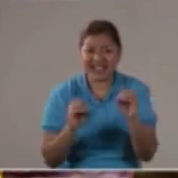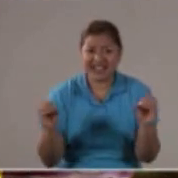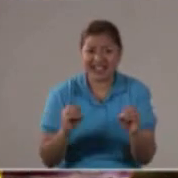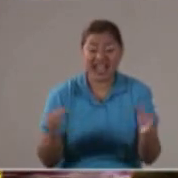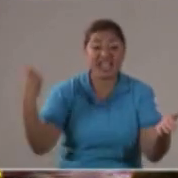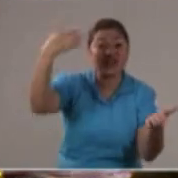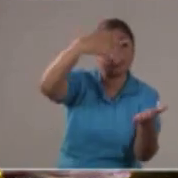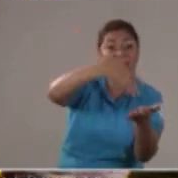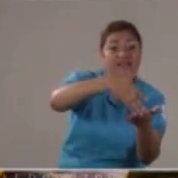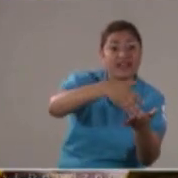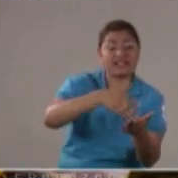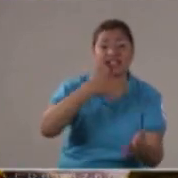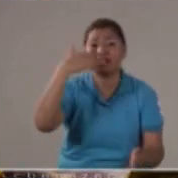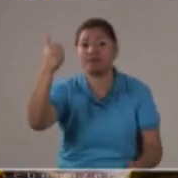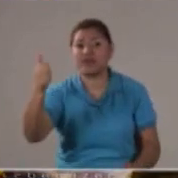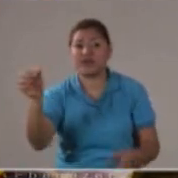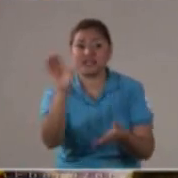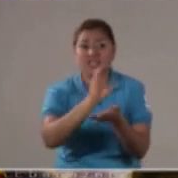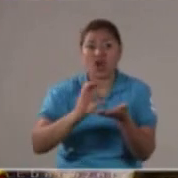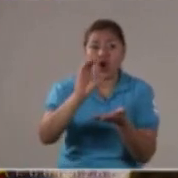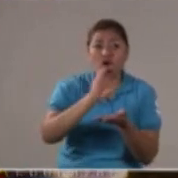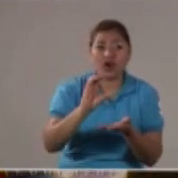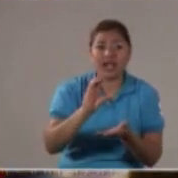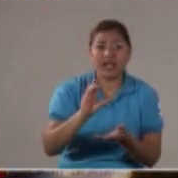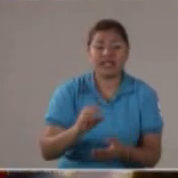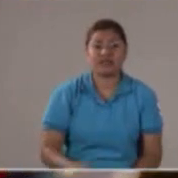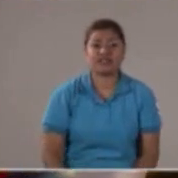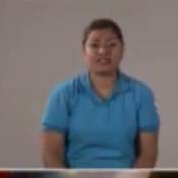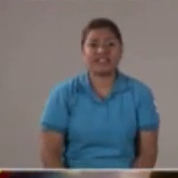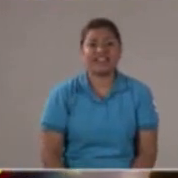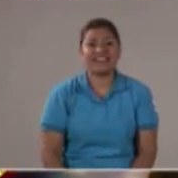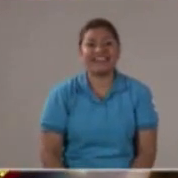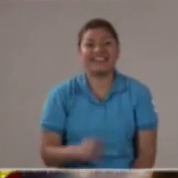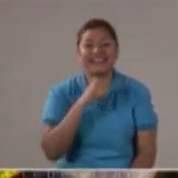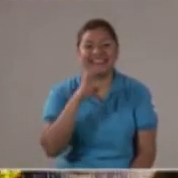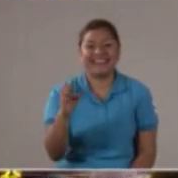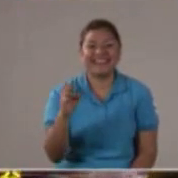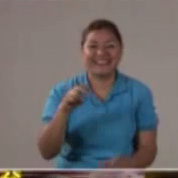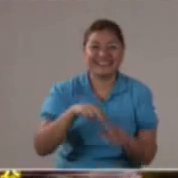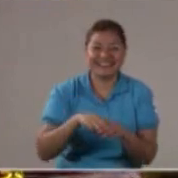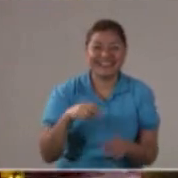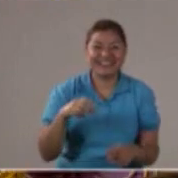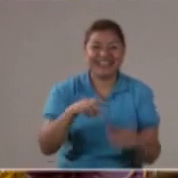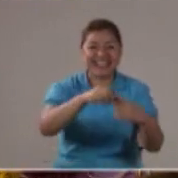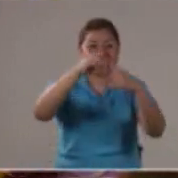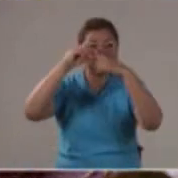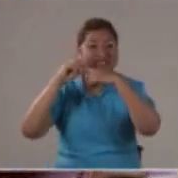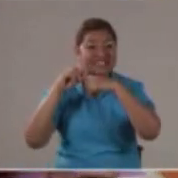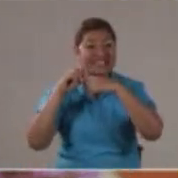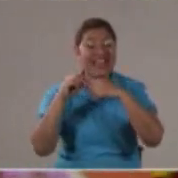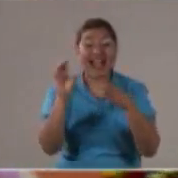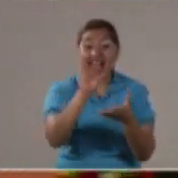los mejores colegios del mundo, sobre todo al Liceo Cristiano Roca de Ayuda. Irás y verás.